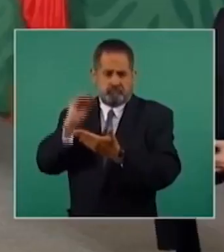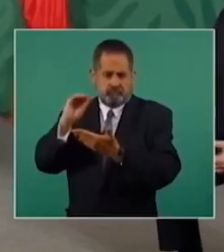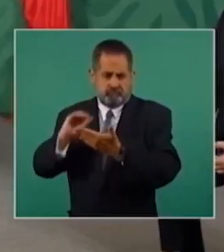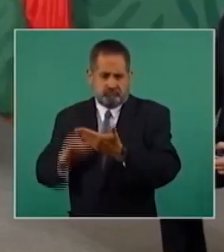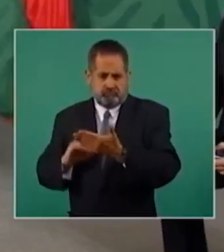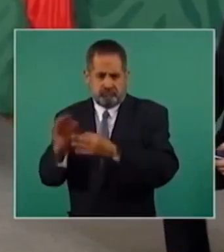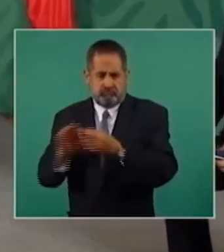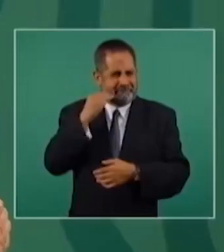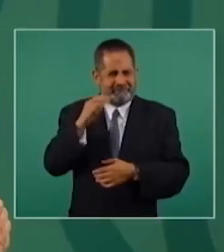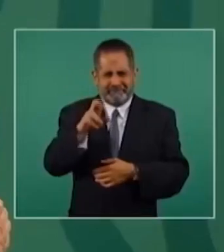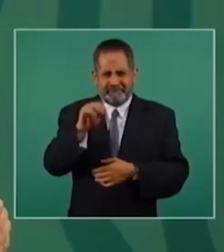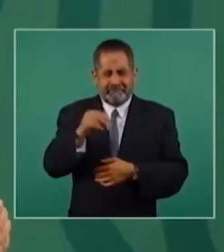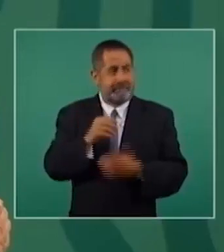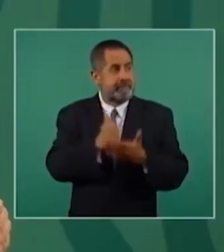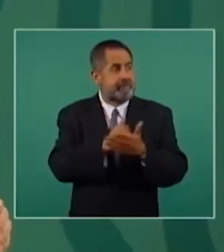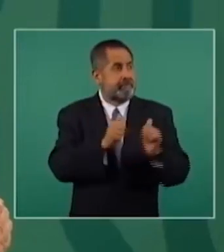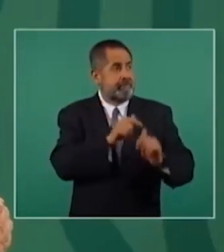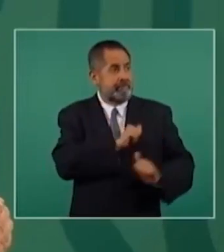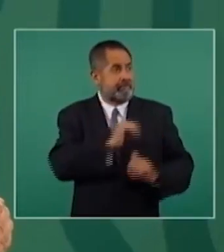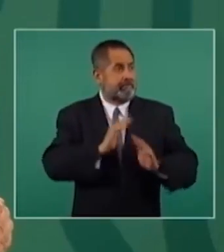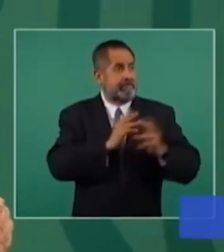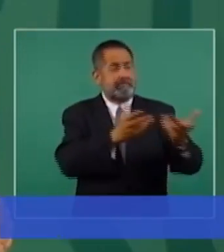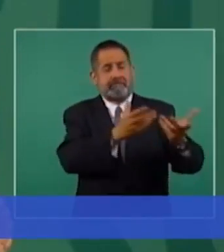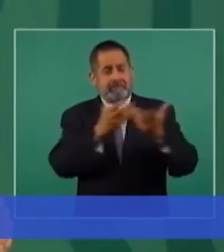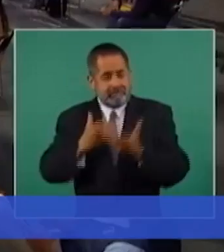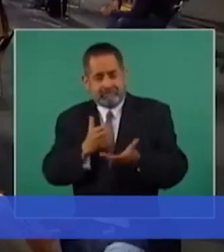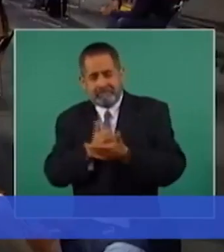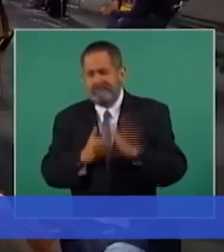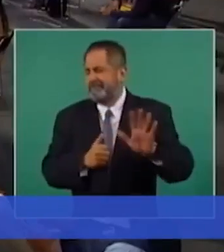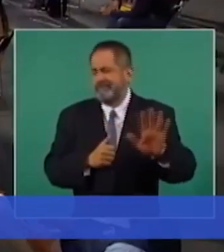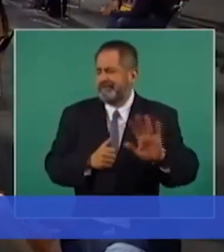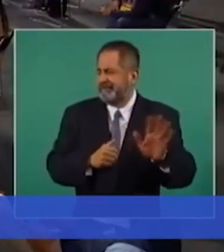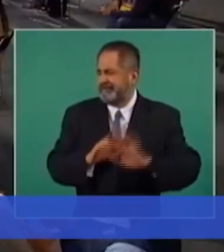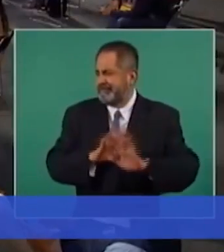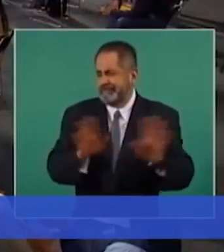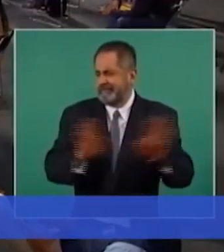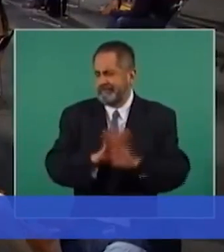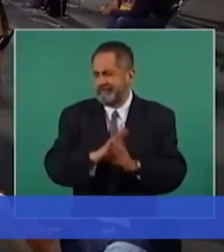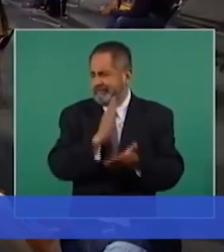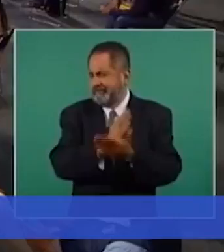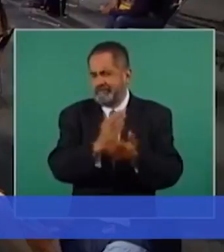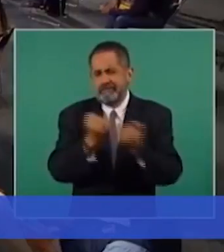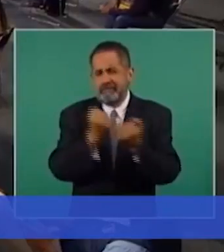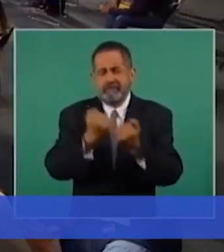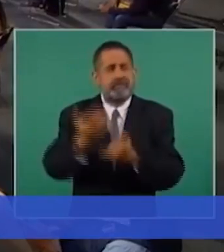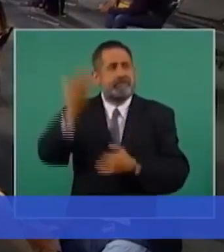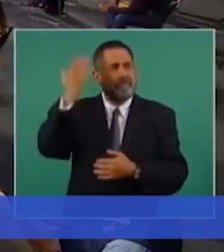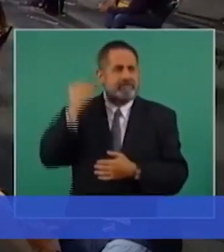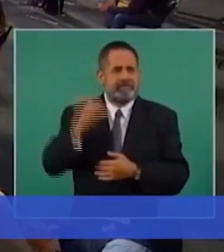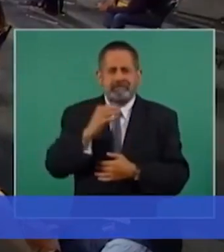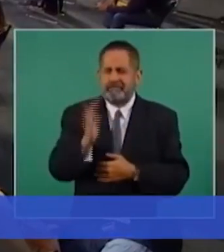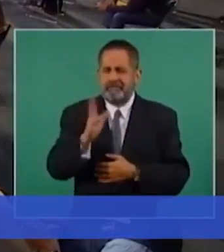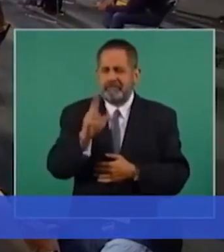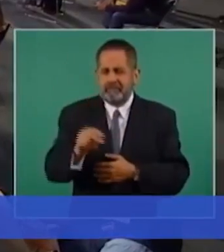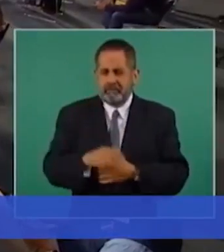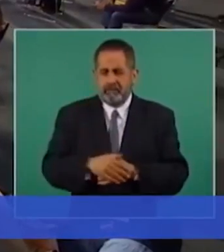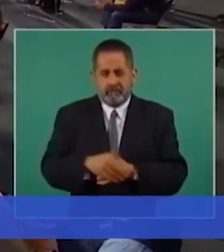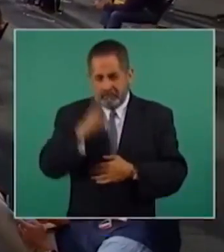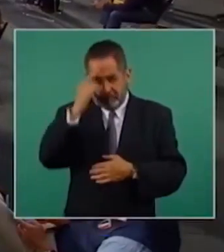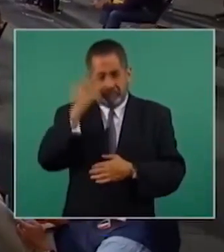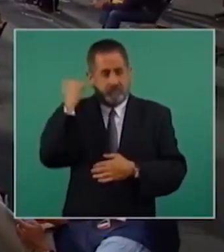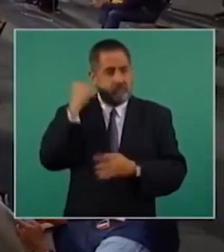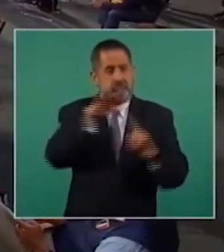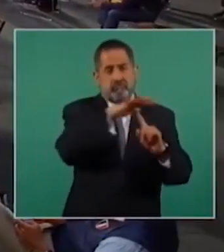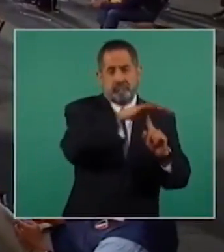etapa. Ya no queremos que sea como antes, que nos traían un